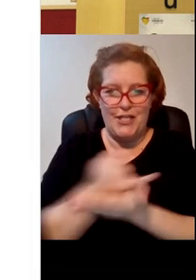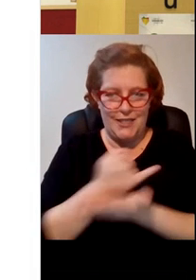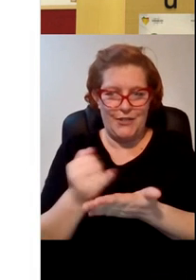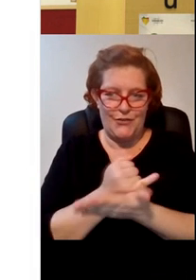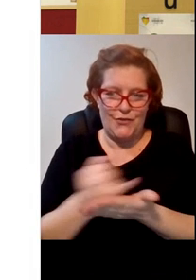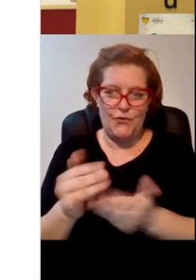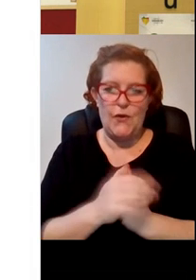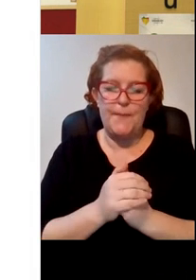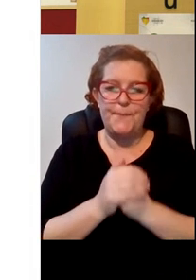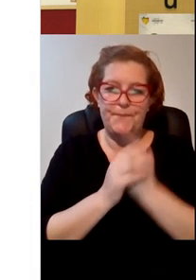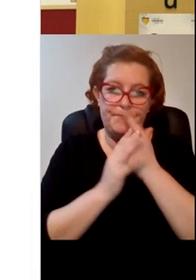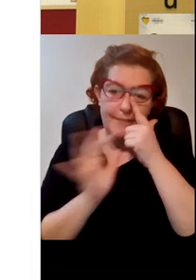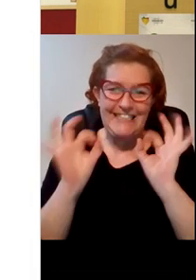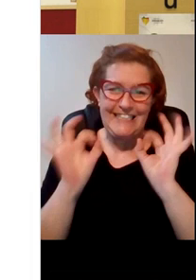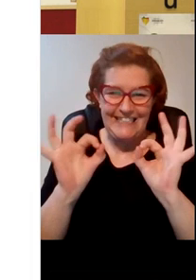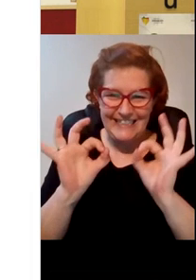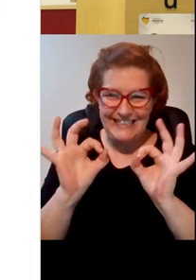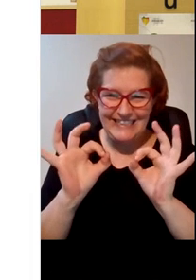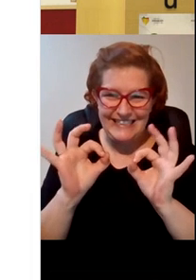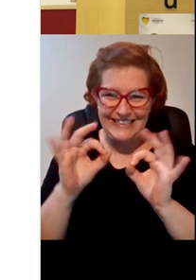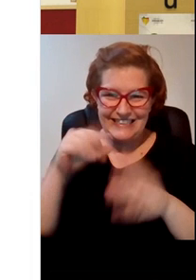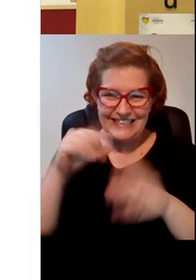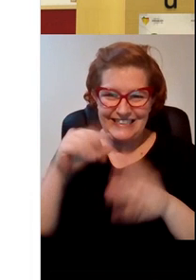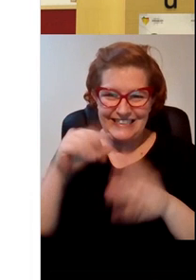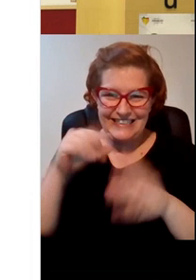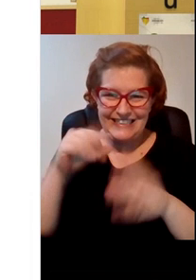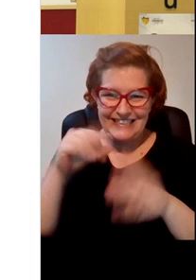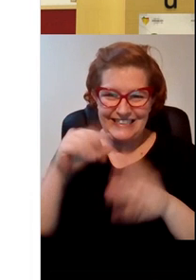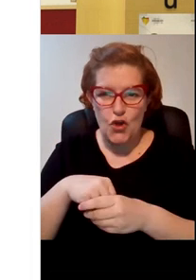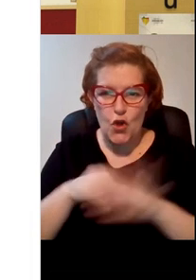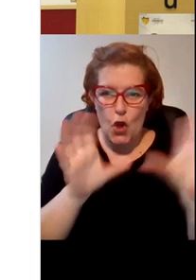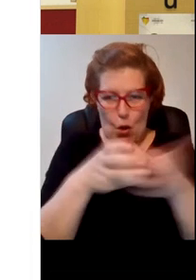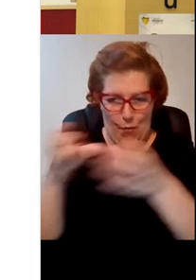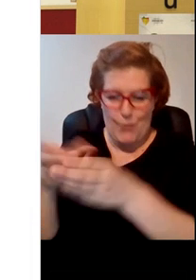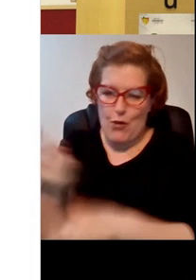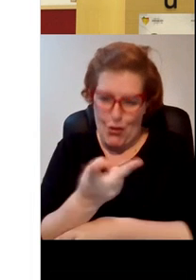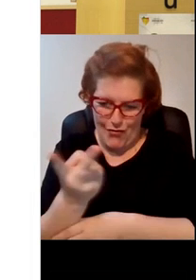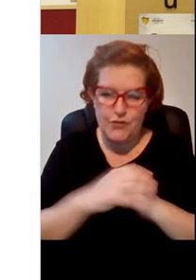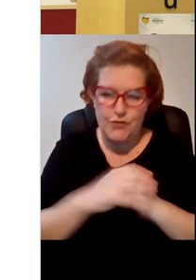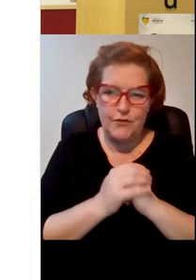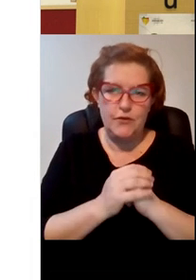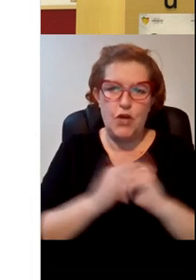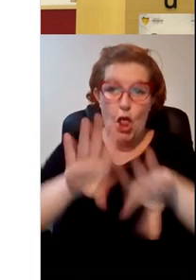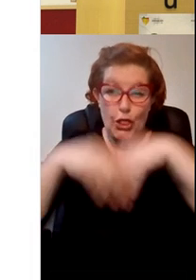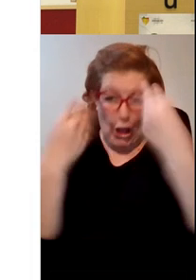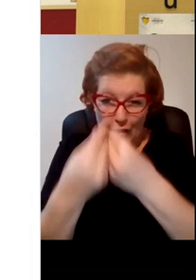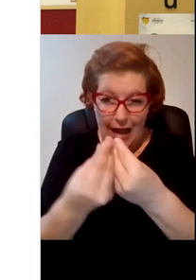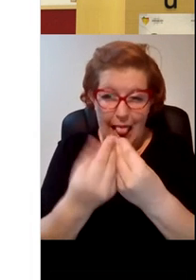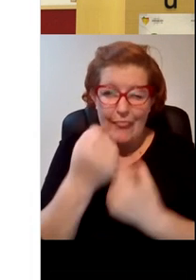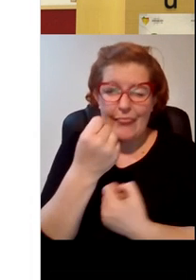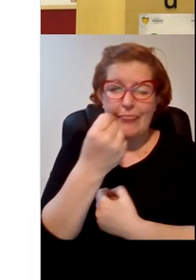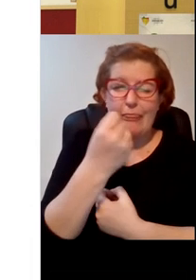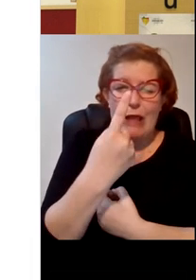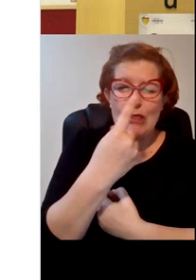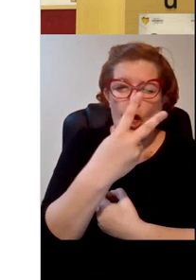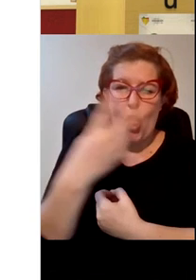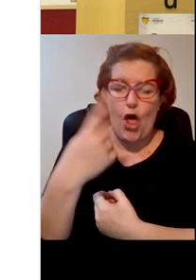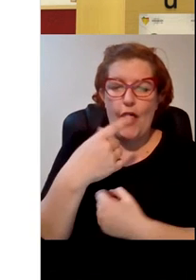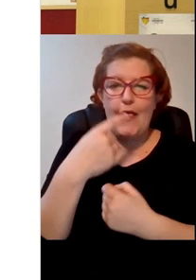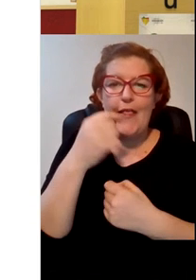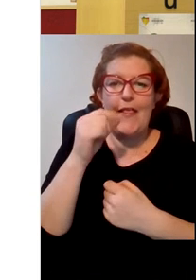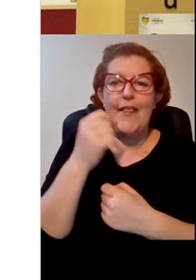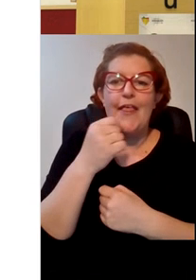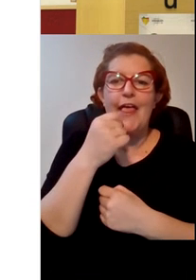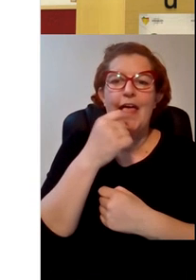asignaturas concretamente en estos dos grupos hubo un total de 110 inscritos